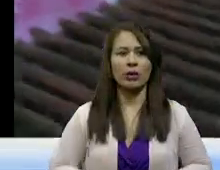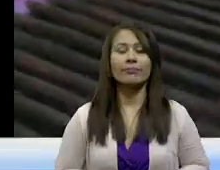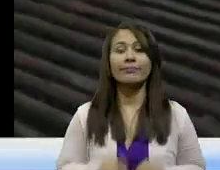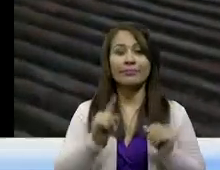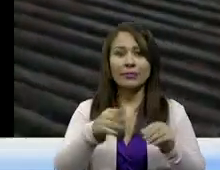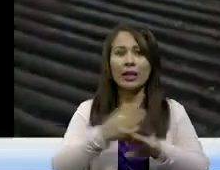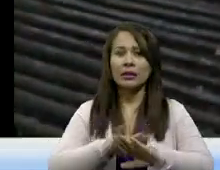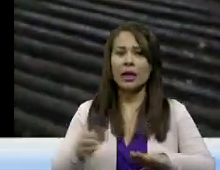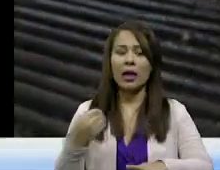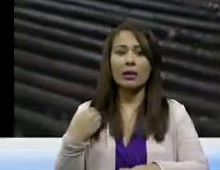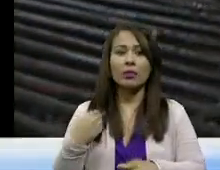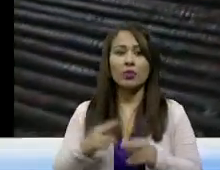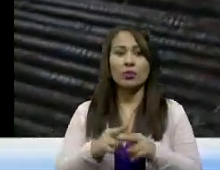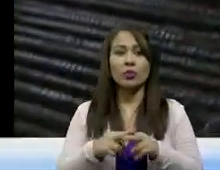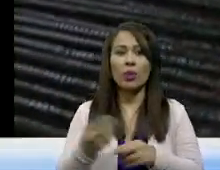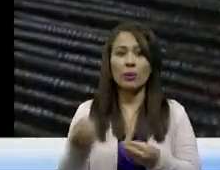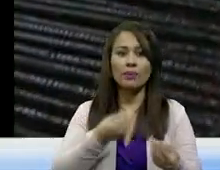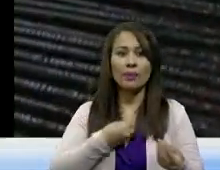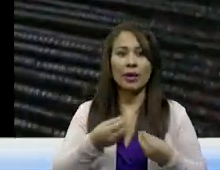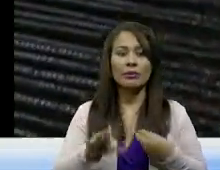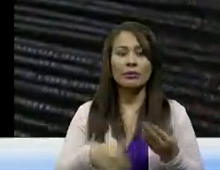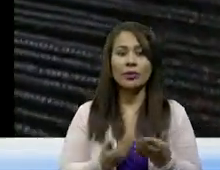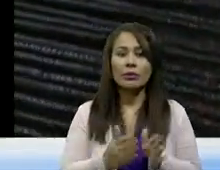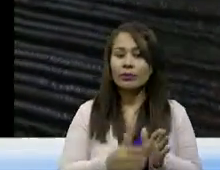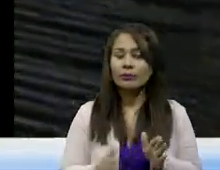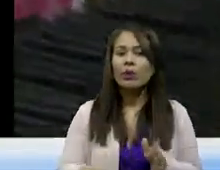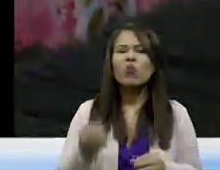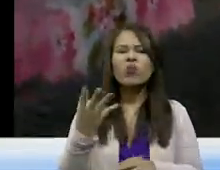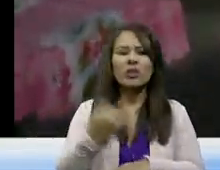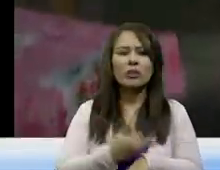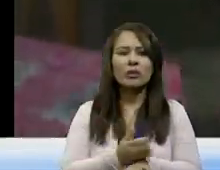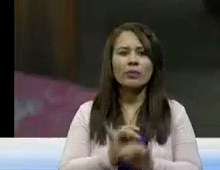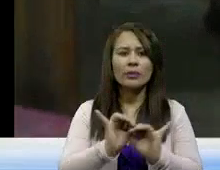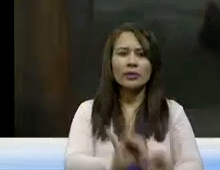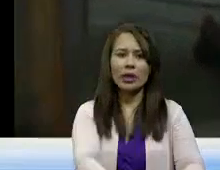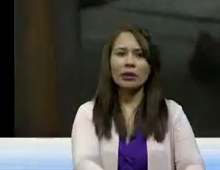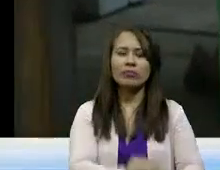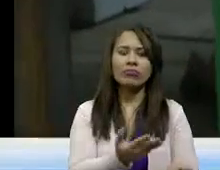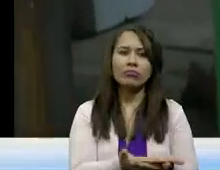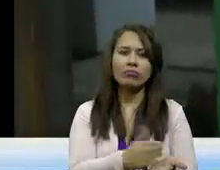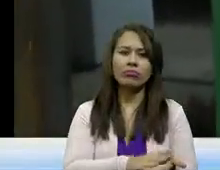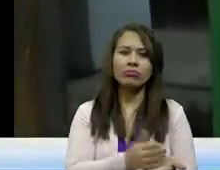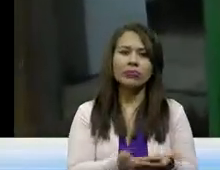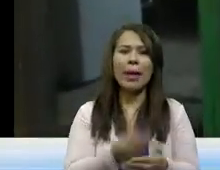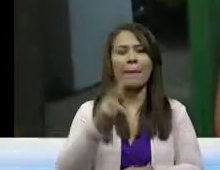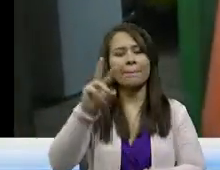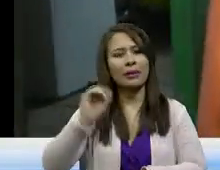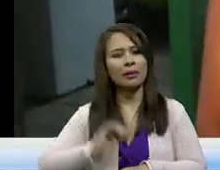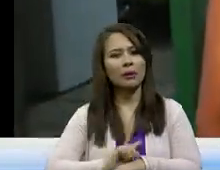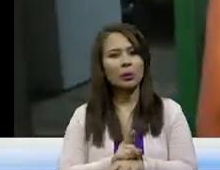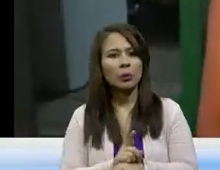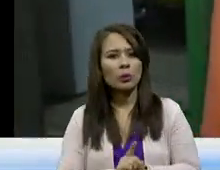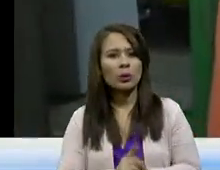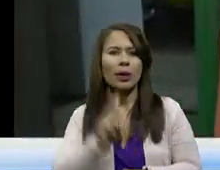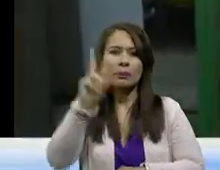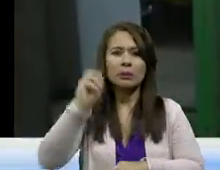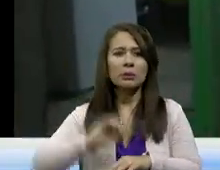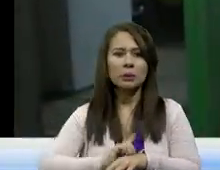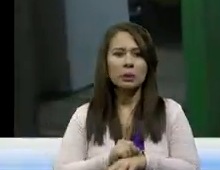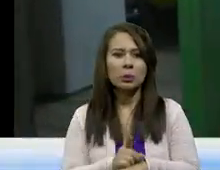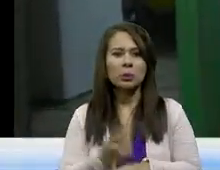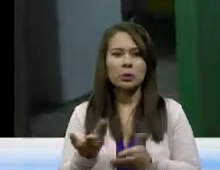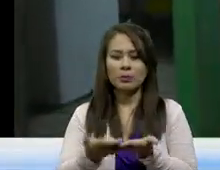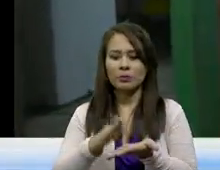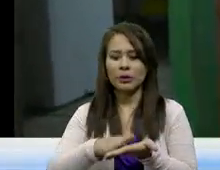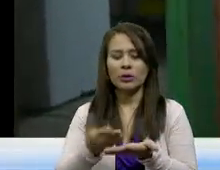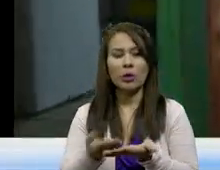el ayampaco listo y lo llevamos a la parrilla. ¿Cuánto tiempo lo dejamos aquí, Rosita? Ahí vamos a dejar 20 minutos. 20 minutos, bueno, también sí. El